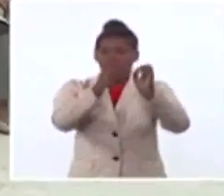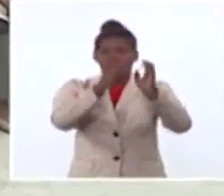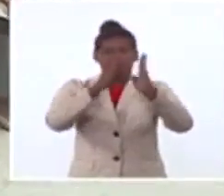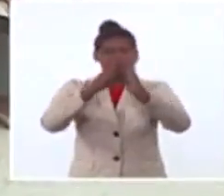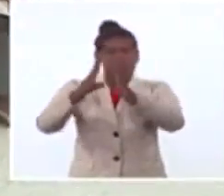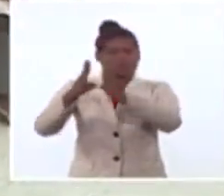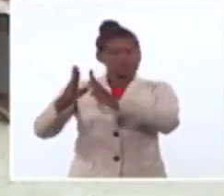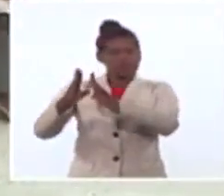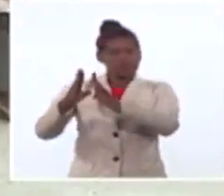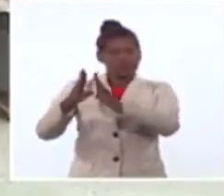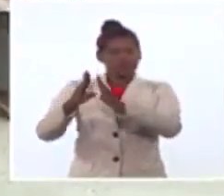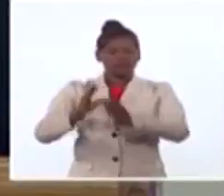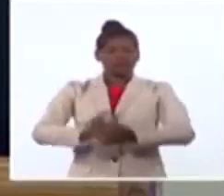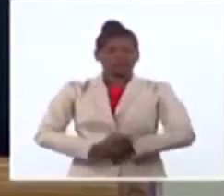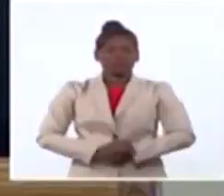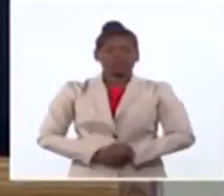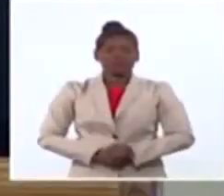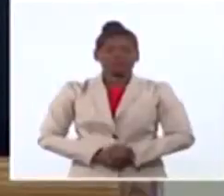El 26 de octubre,